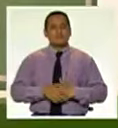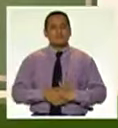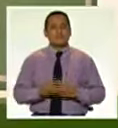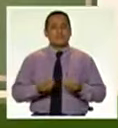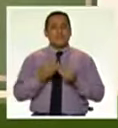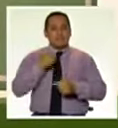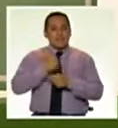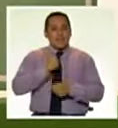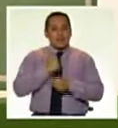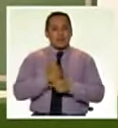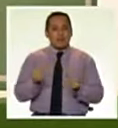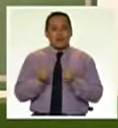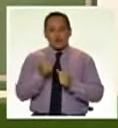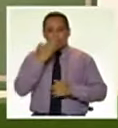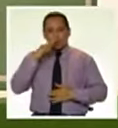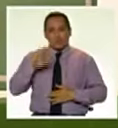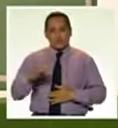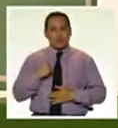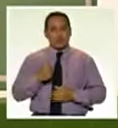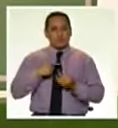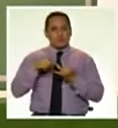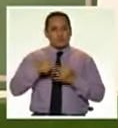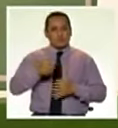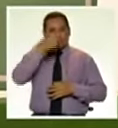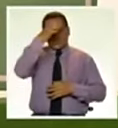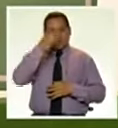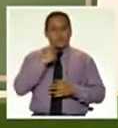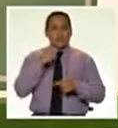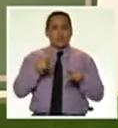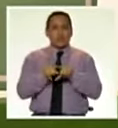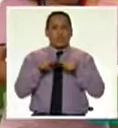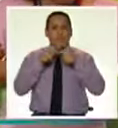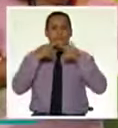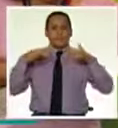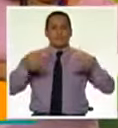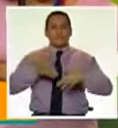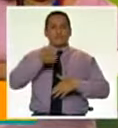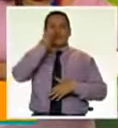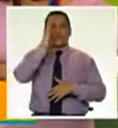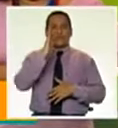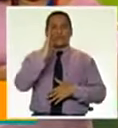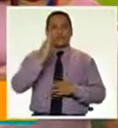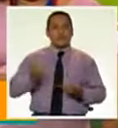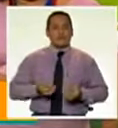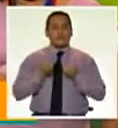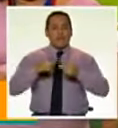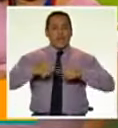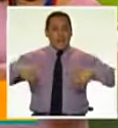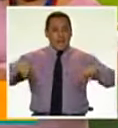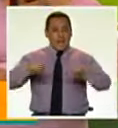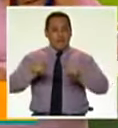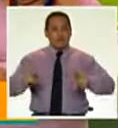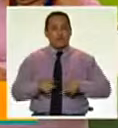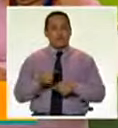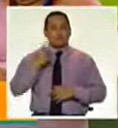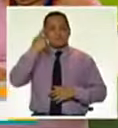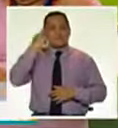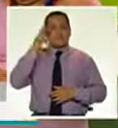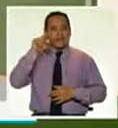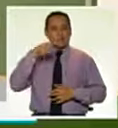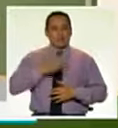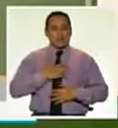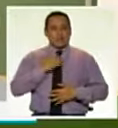trabajar con los chicos con habilidades diferentes es una bendición. Ellos son nuestra razón de nuestro